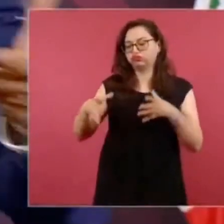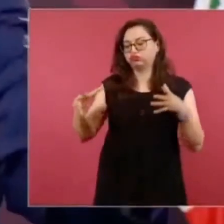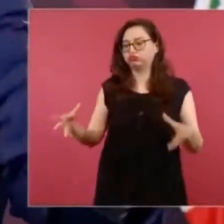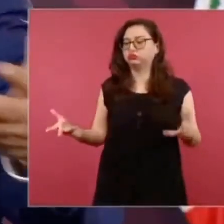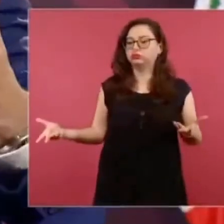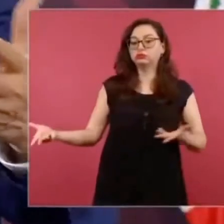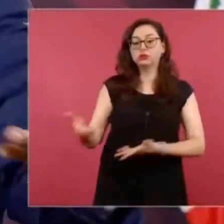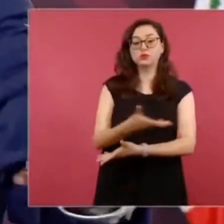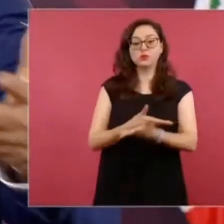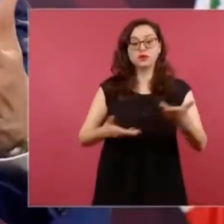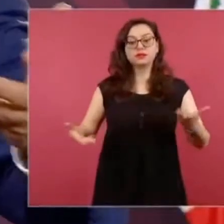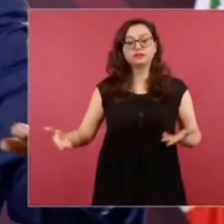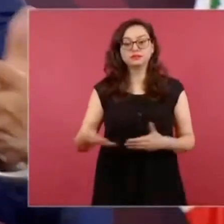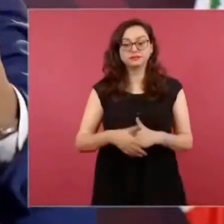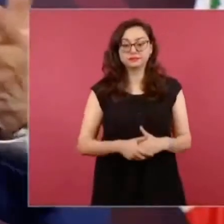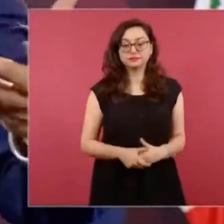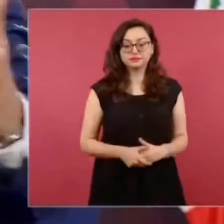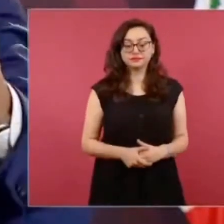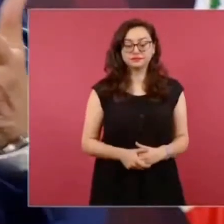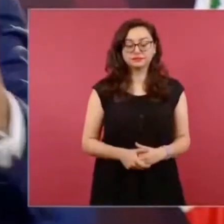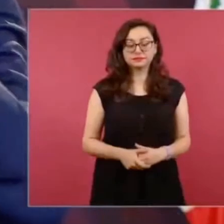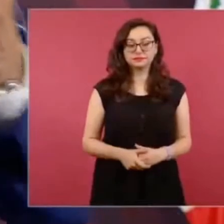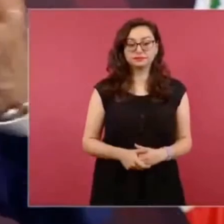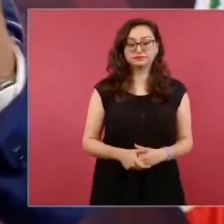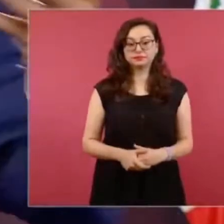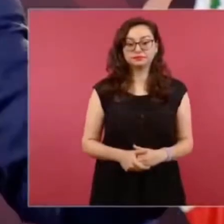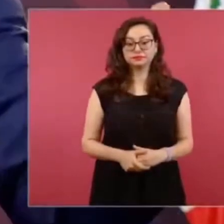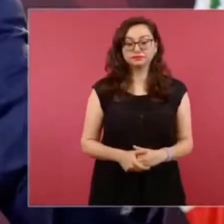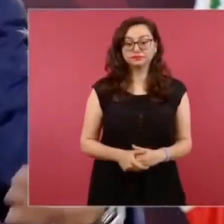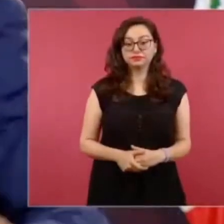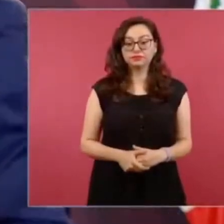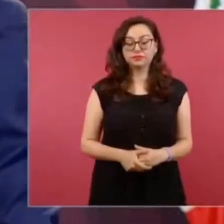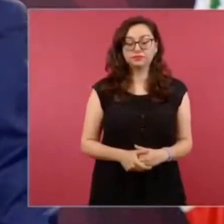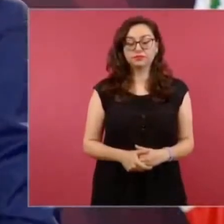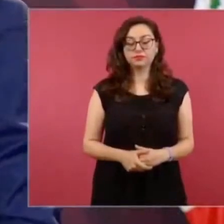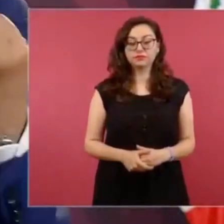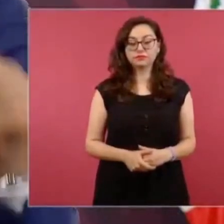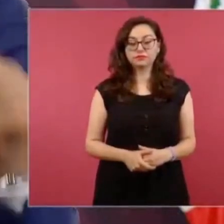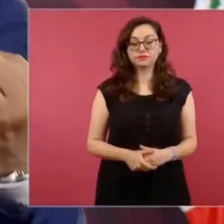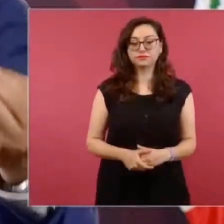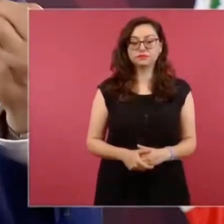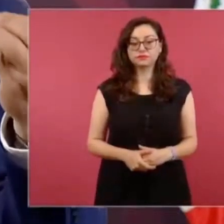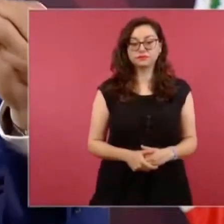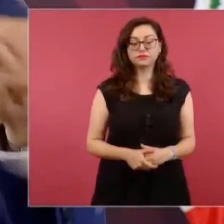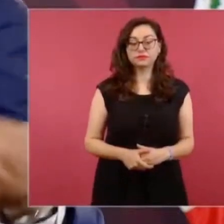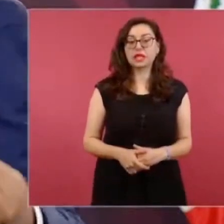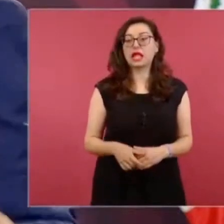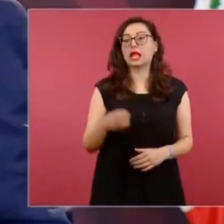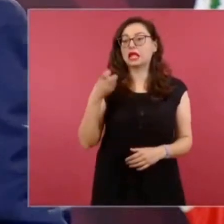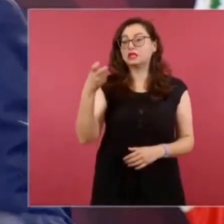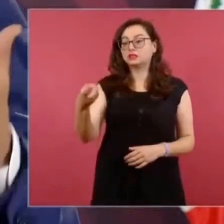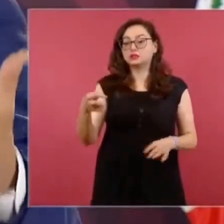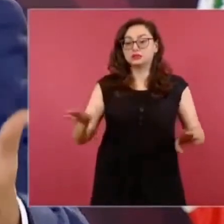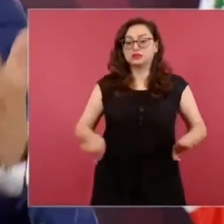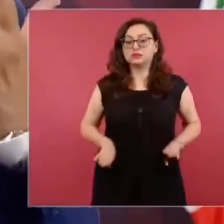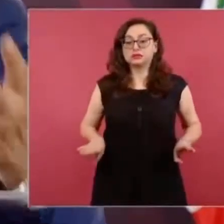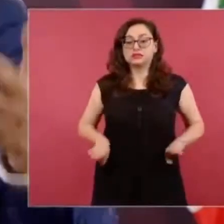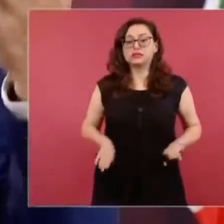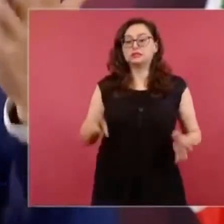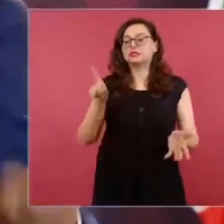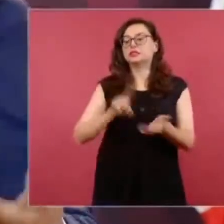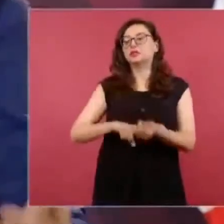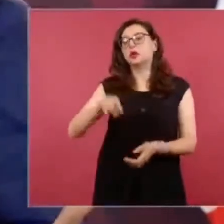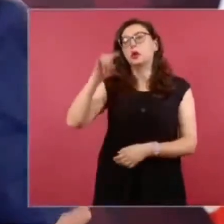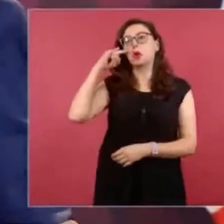Eso que ha pasado desapercibido es fundamental. Por eso me